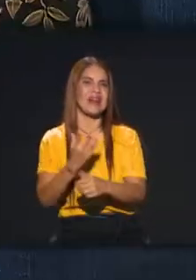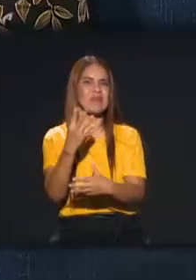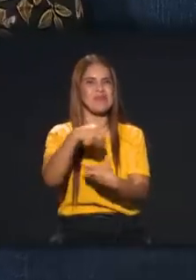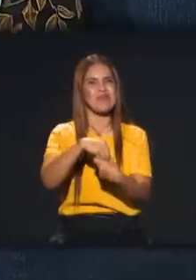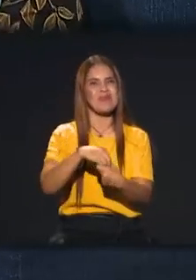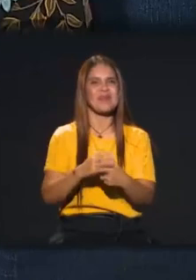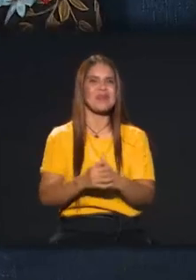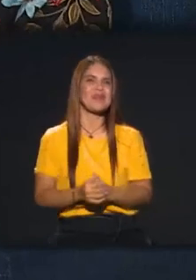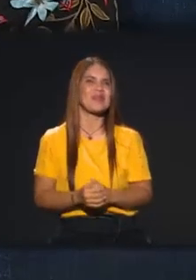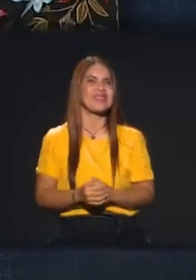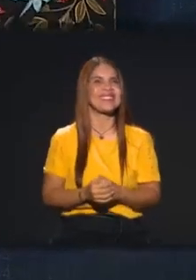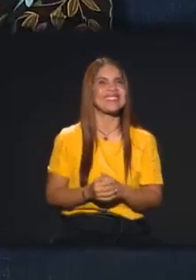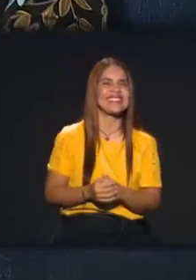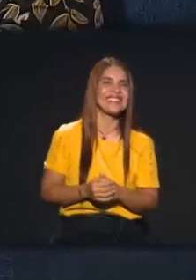preescolar.